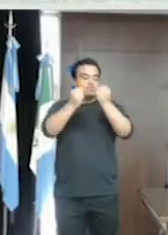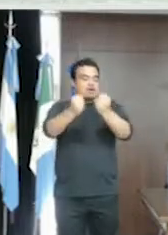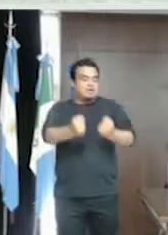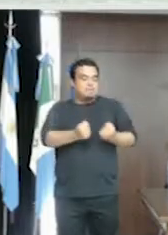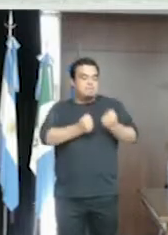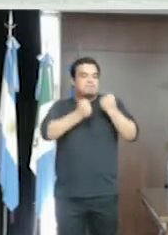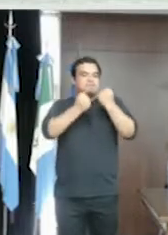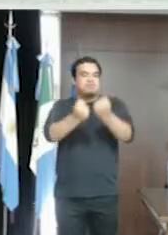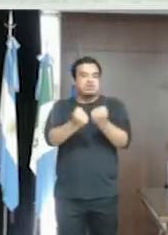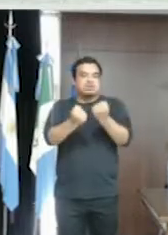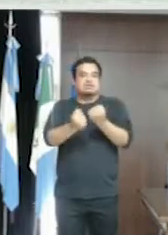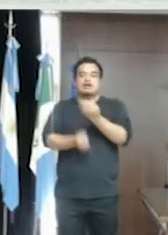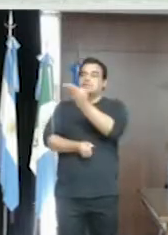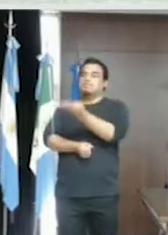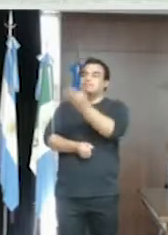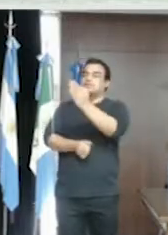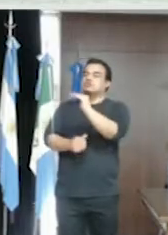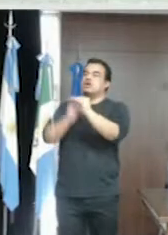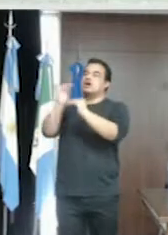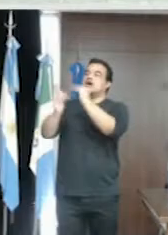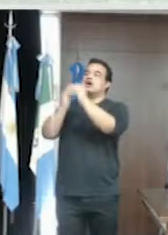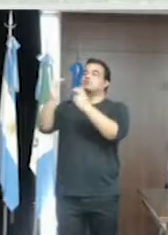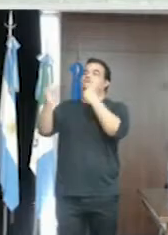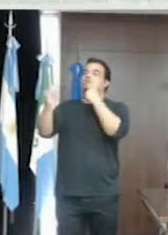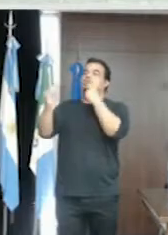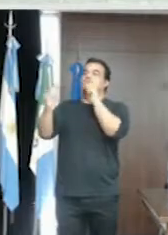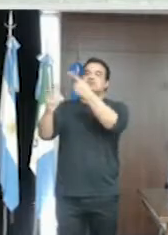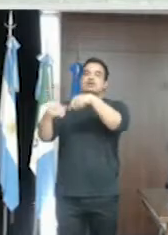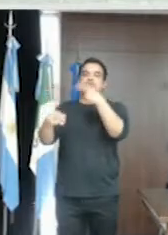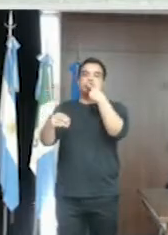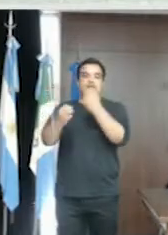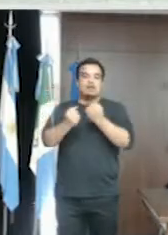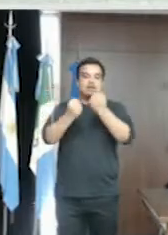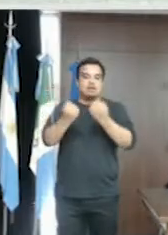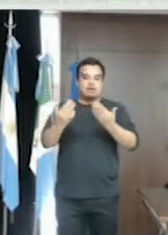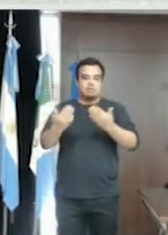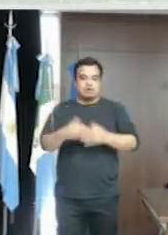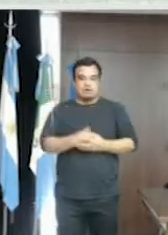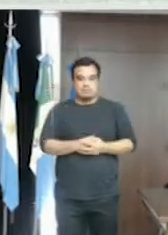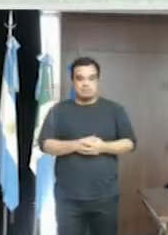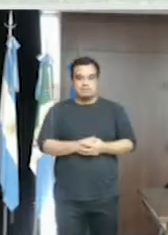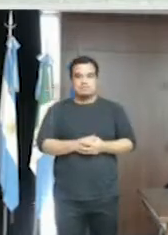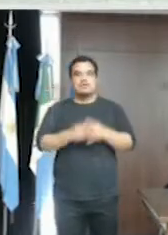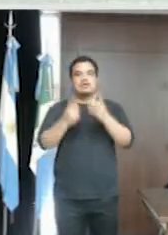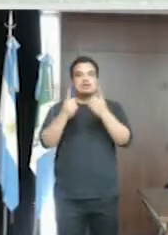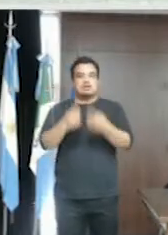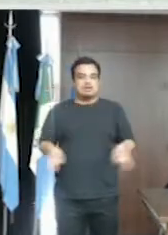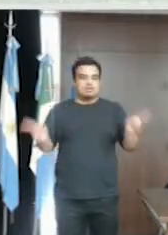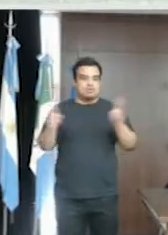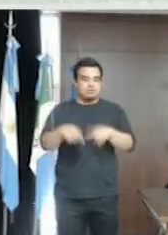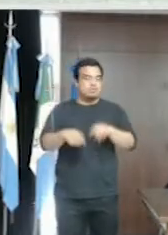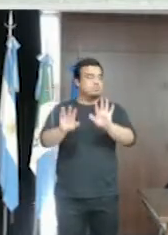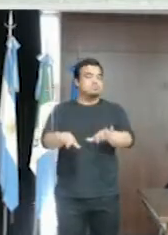vejez resiliente. Es necesario de que todas las personas podamos descubrir